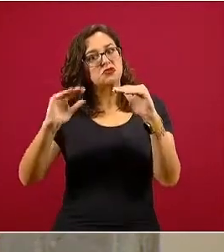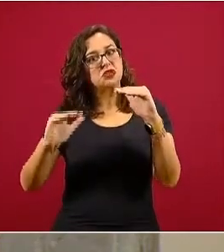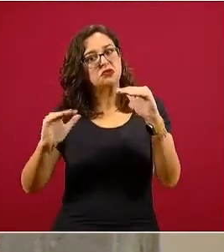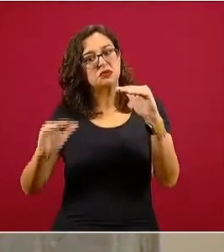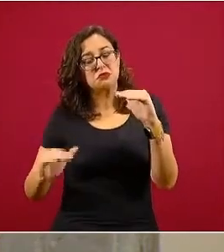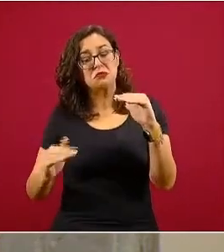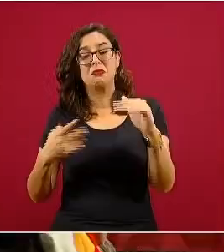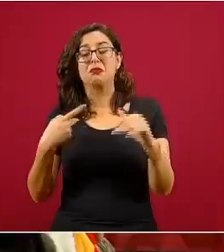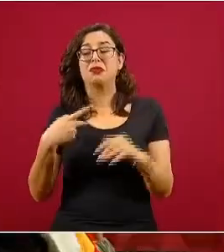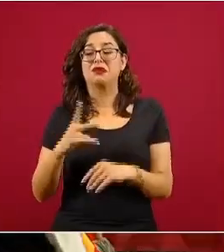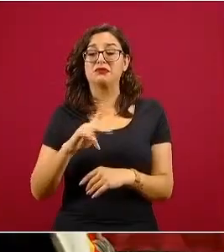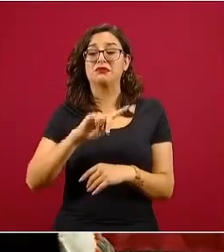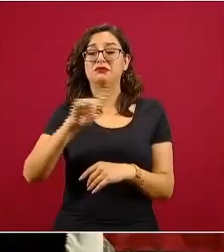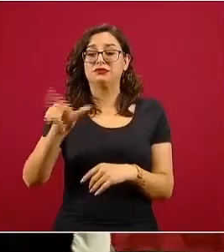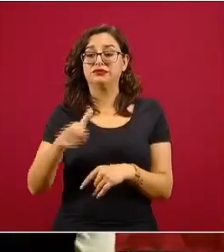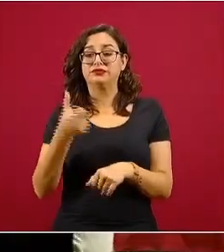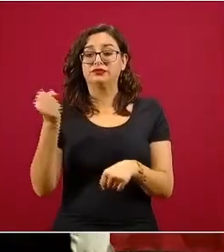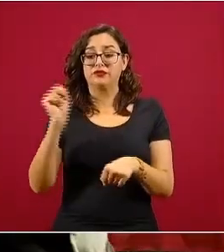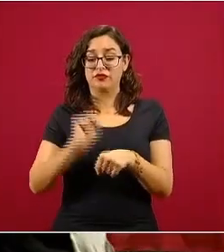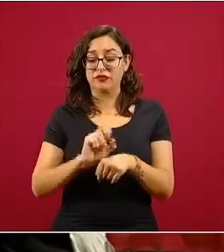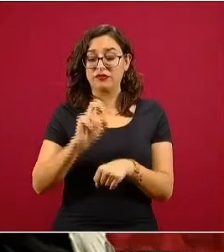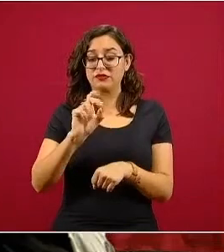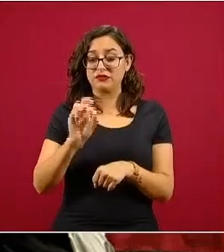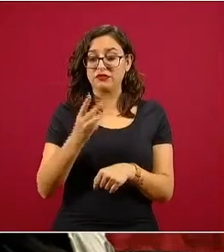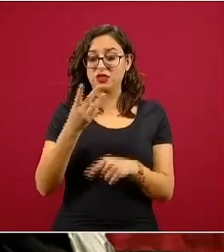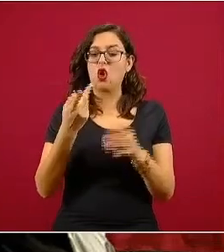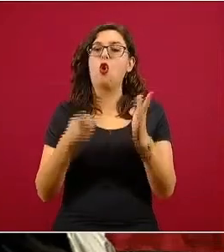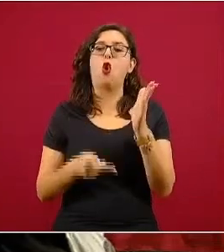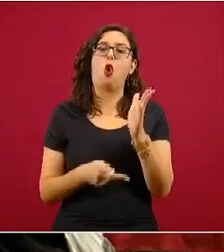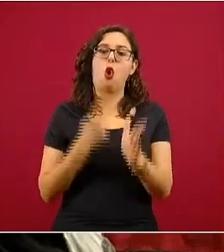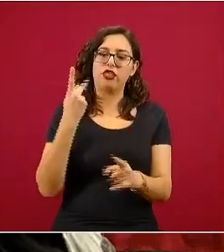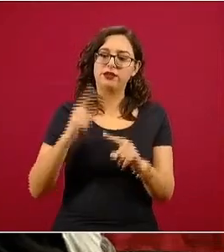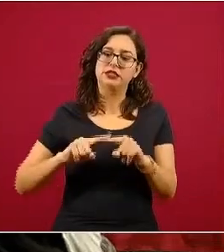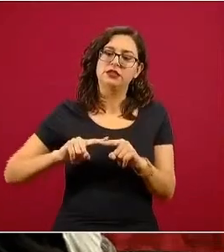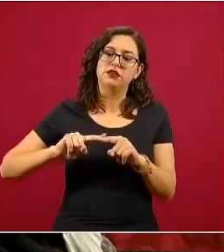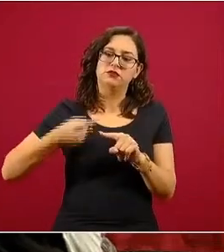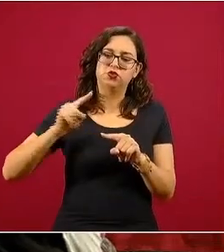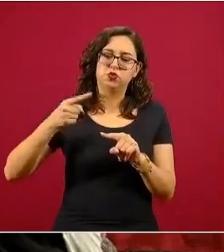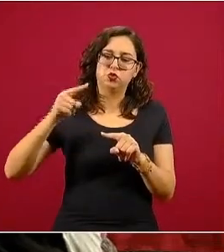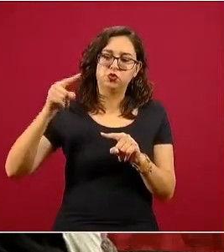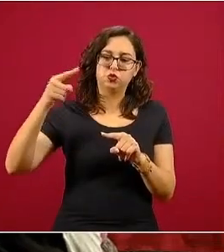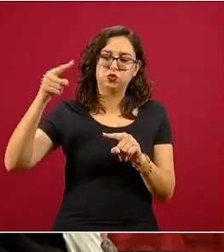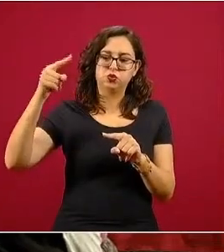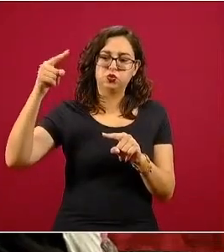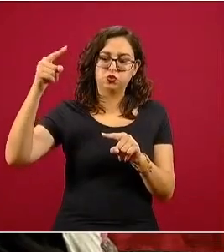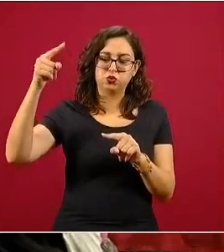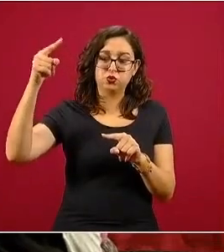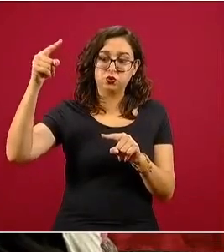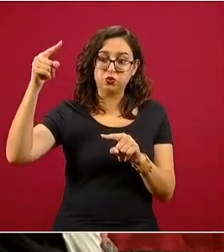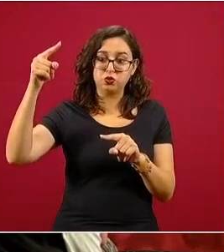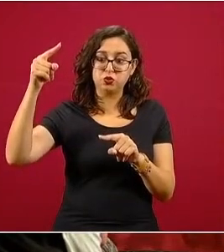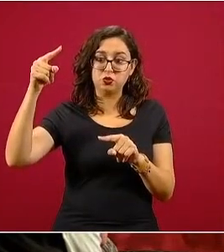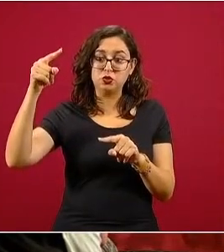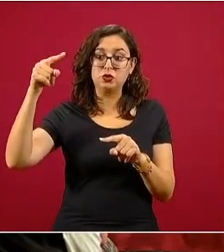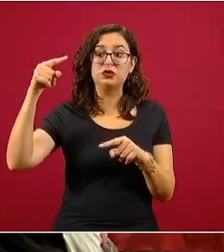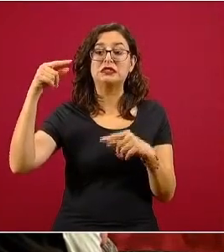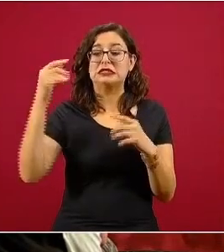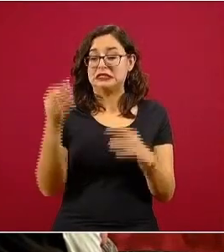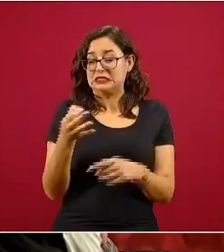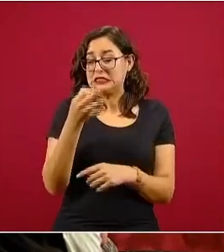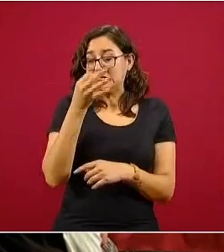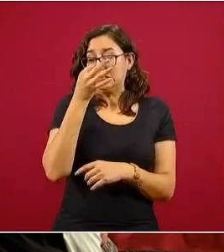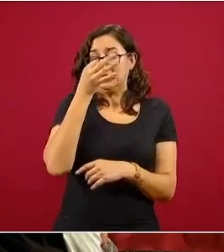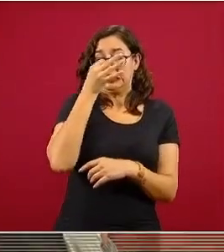Sin embargo, vemos cómo en la semana 33 vuelve nuevamente a incrementar esa cantidad de casos, superando un primer pico, llegando